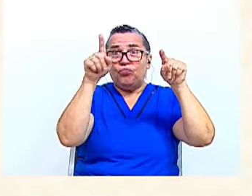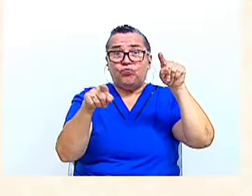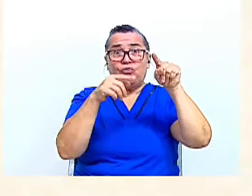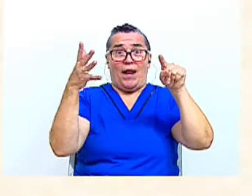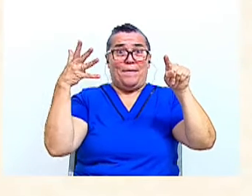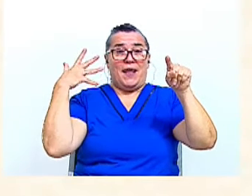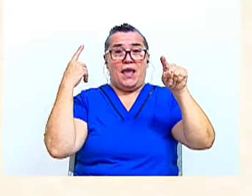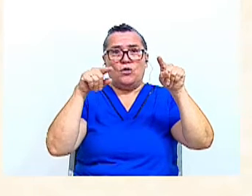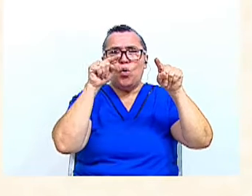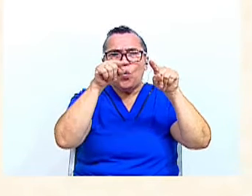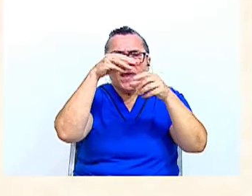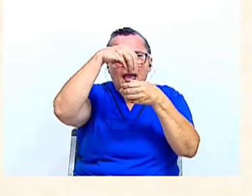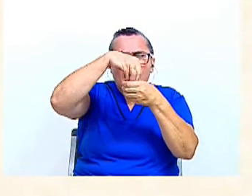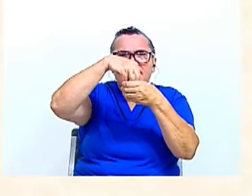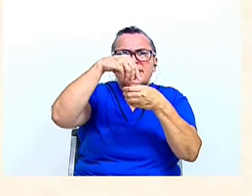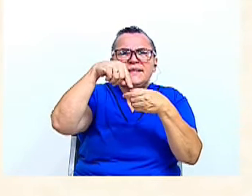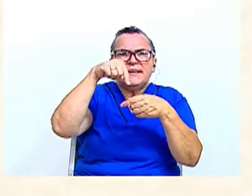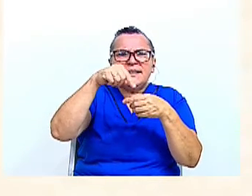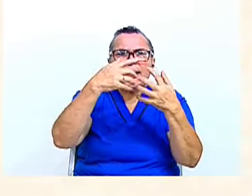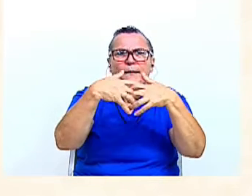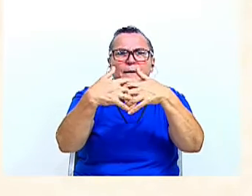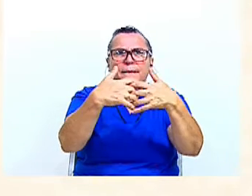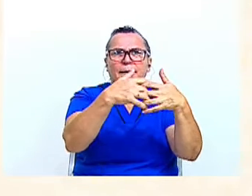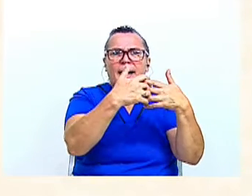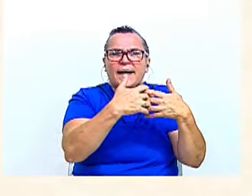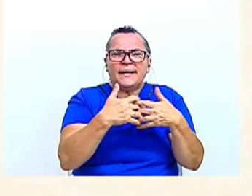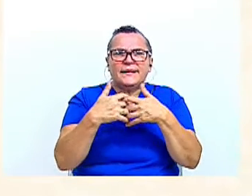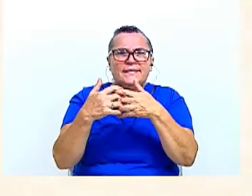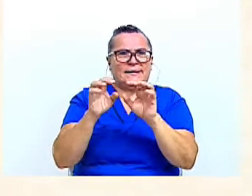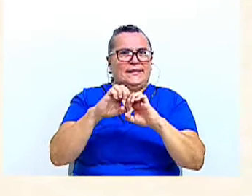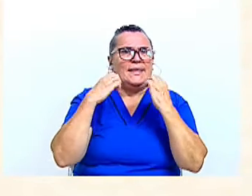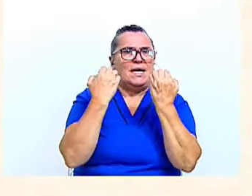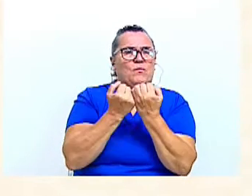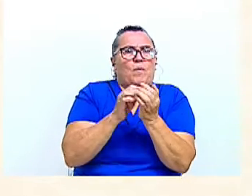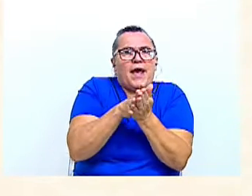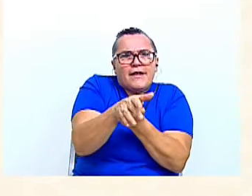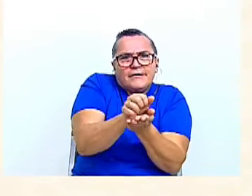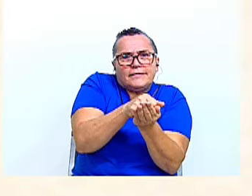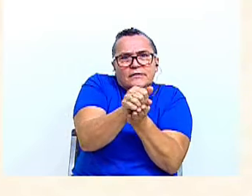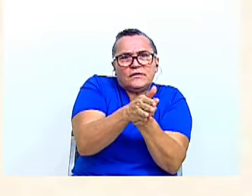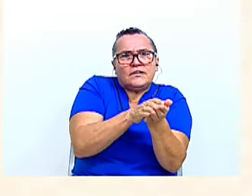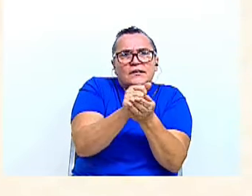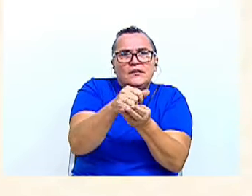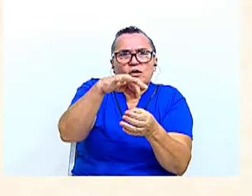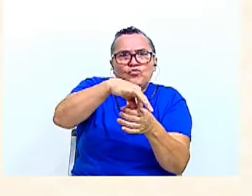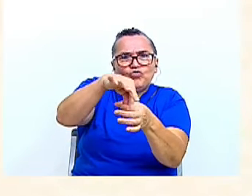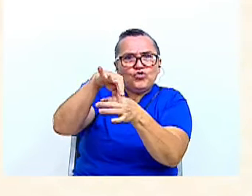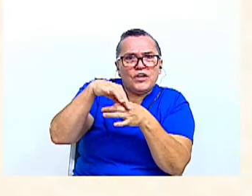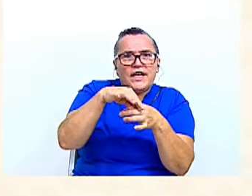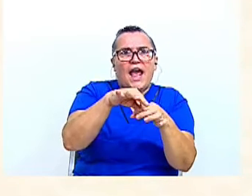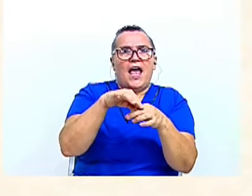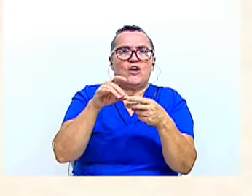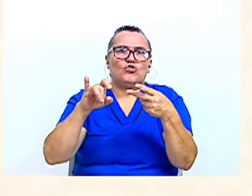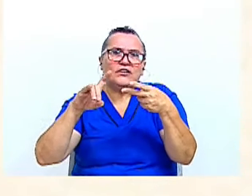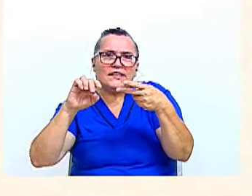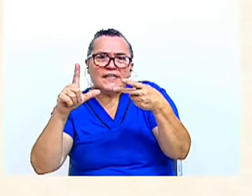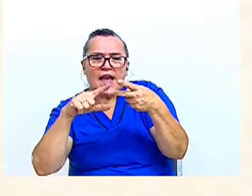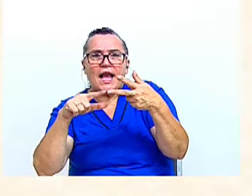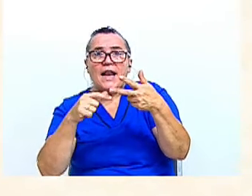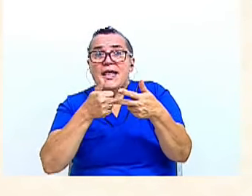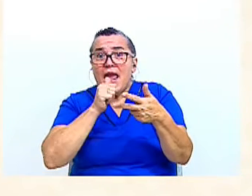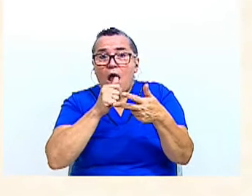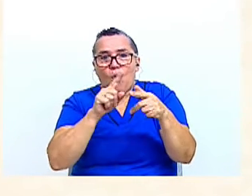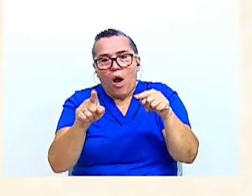de este equipo existían máquinas que se utilizaban para moler los cereales, los granos y también mover el